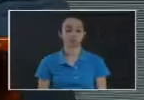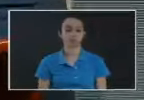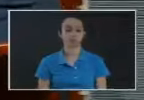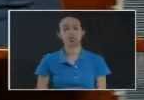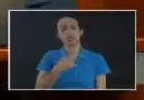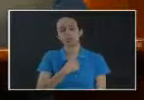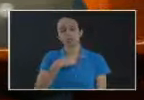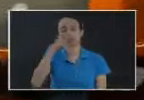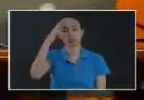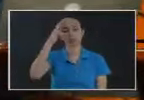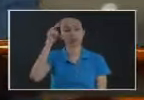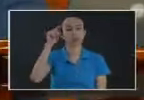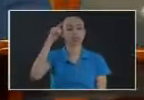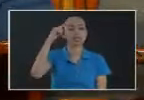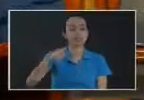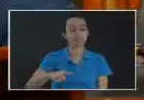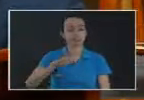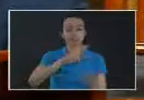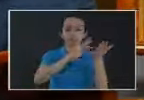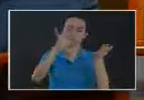Yo recuerdo ese día glorioso, hermanos.